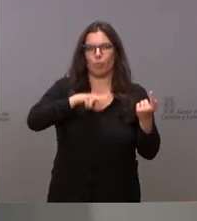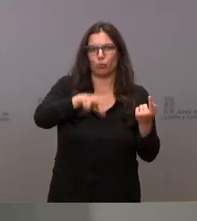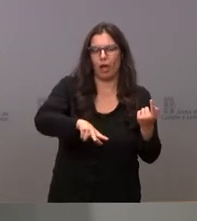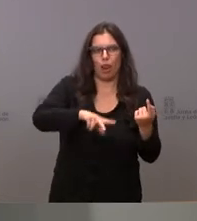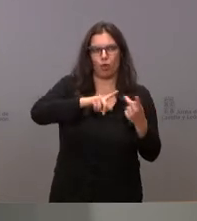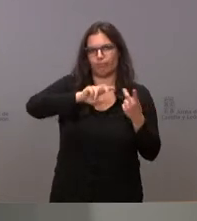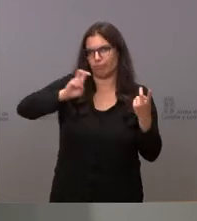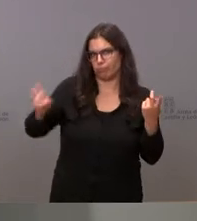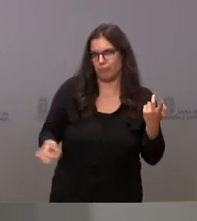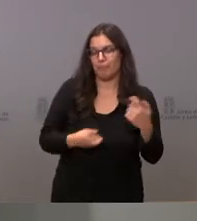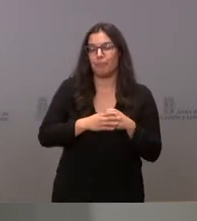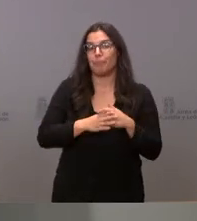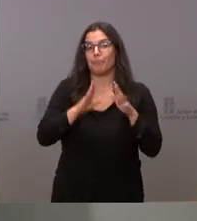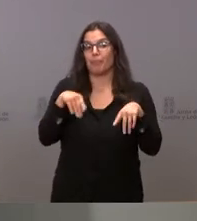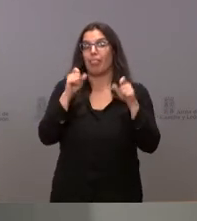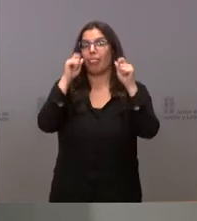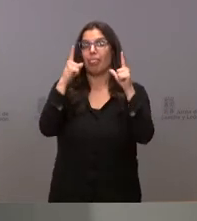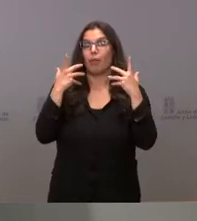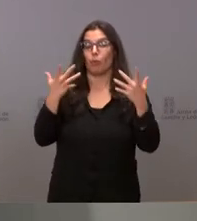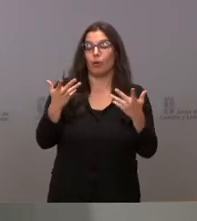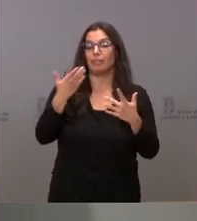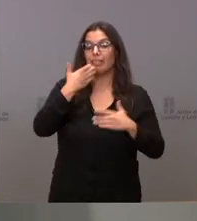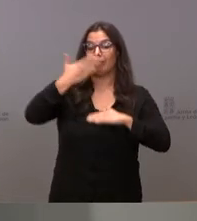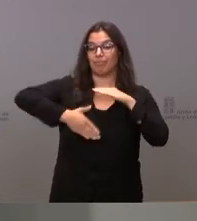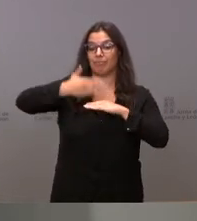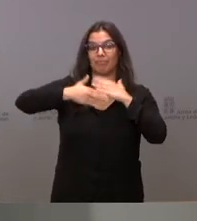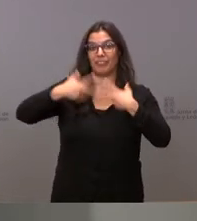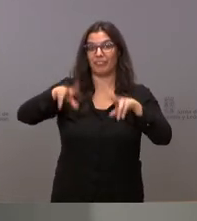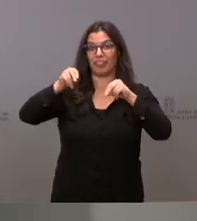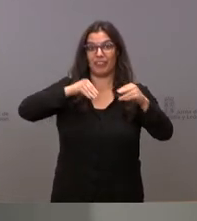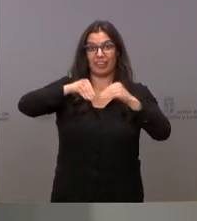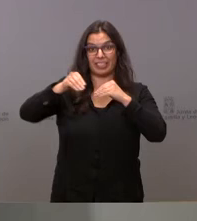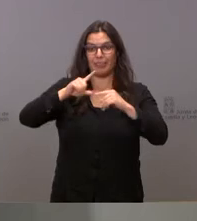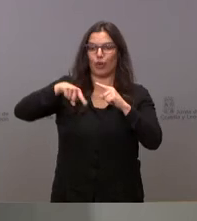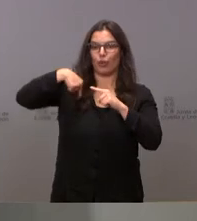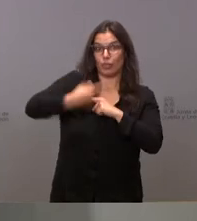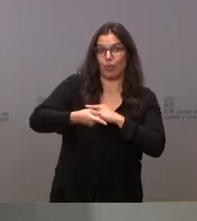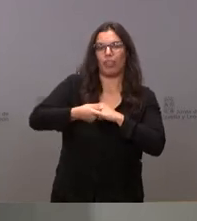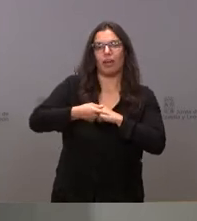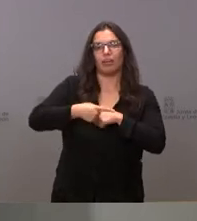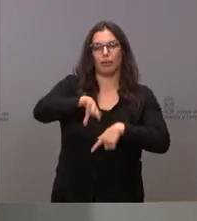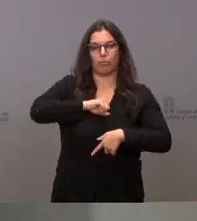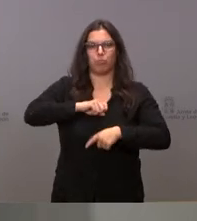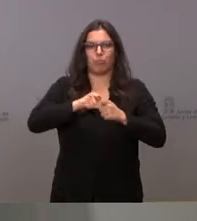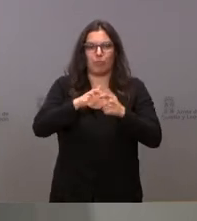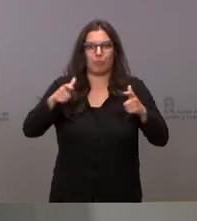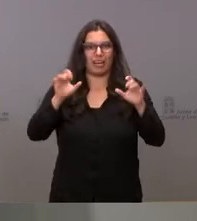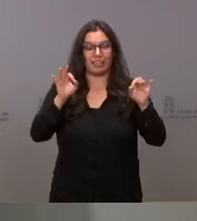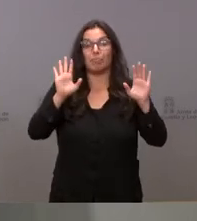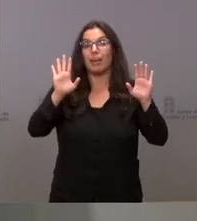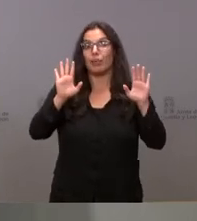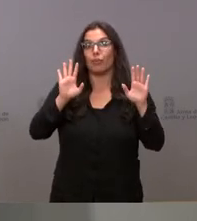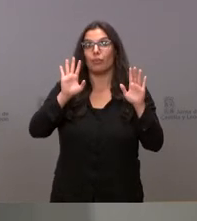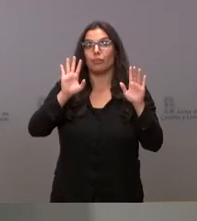¿Qué es lo que hemos visto? Bueno, pues el levantamiento de medidas produce un incremento de la incidencia que no parece tener un efecto